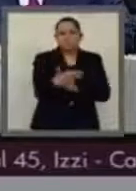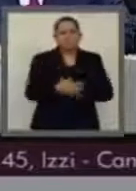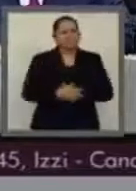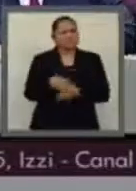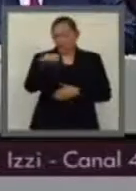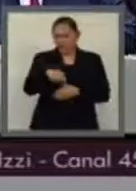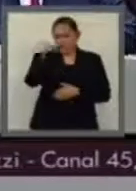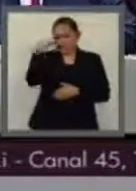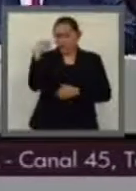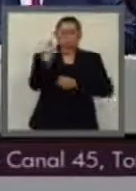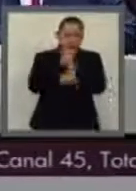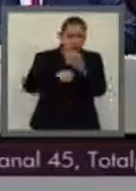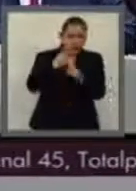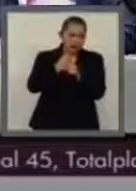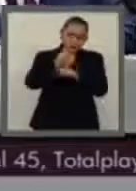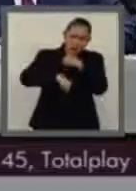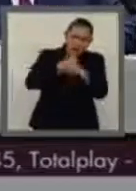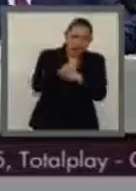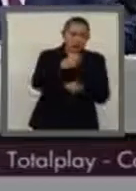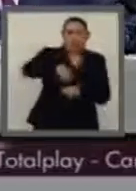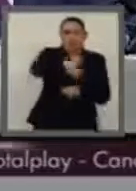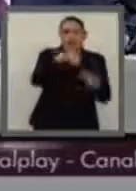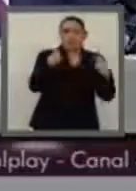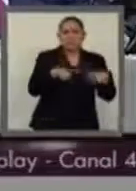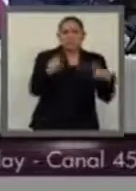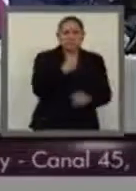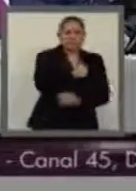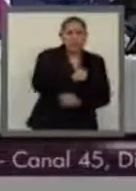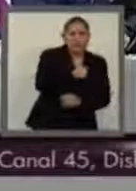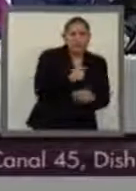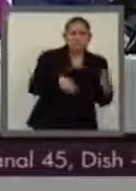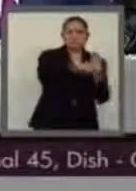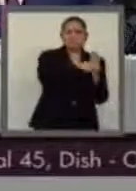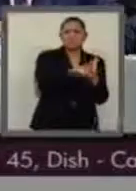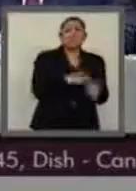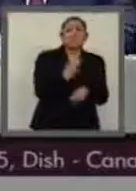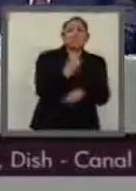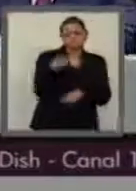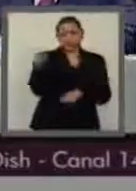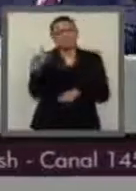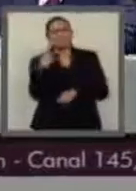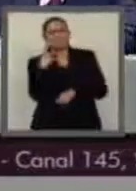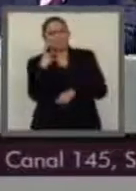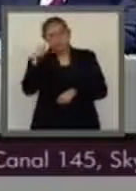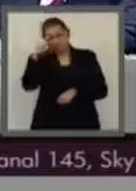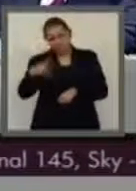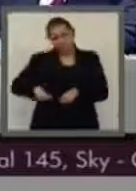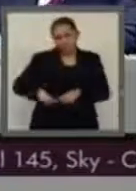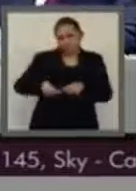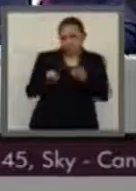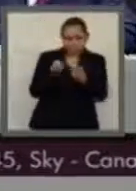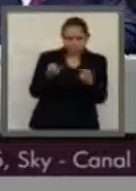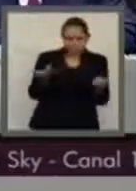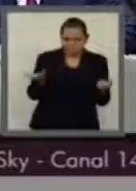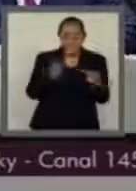siniestradas en el centro y sur del de la política económica. Por supuesto, los fenómenos naturales manifestaron con mayor